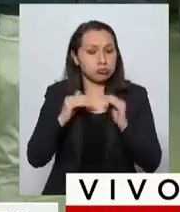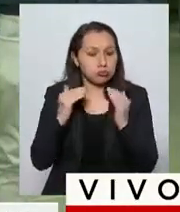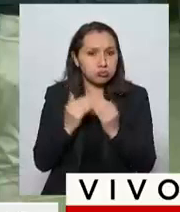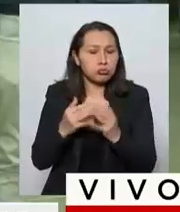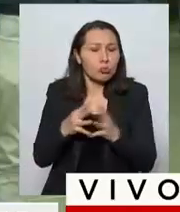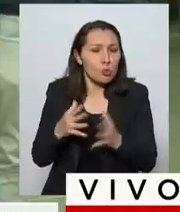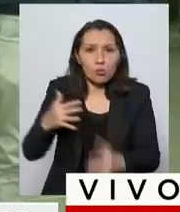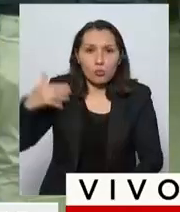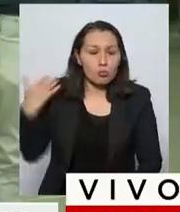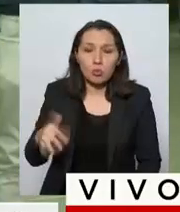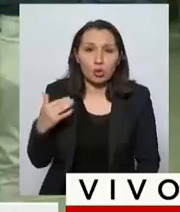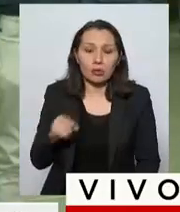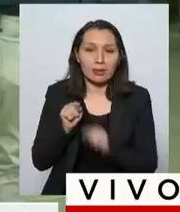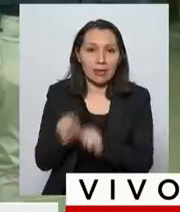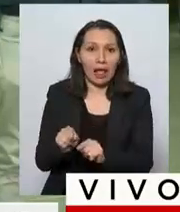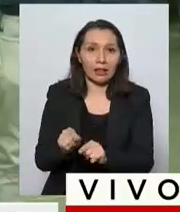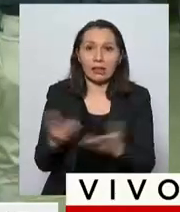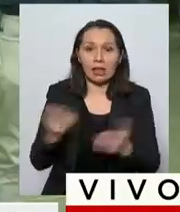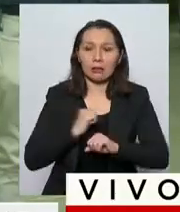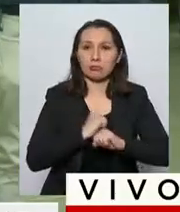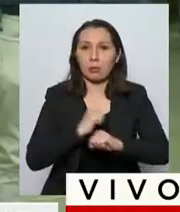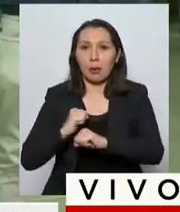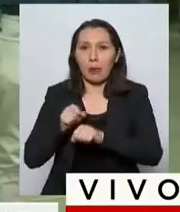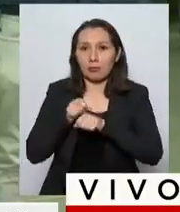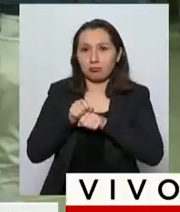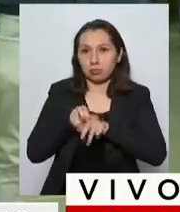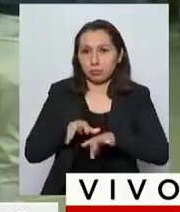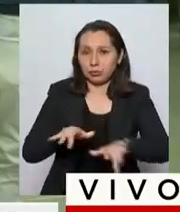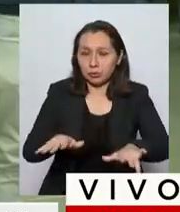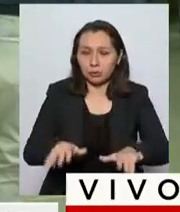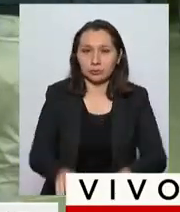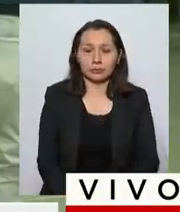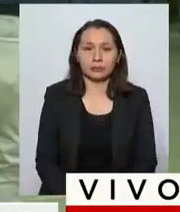absolutamente esenciales para combatir esta pandemia.